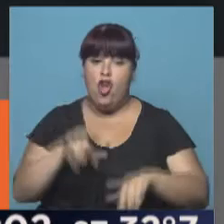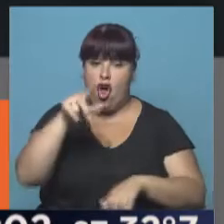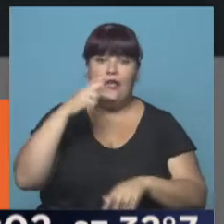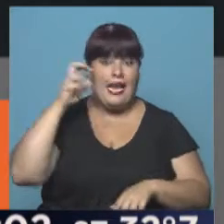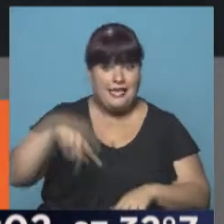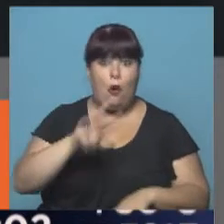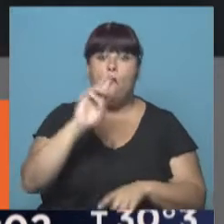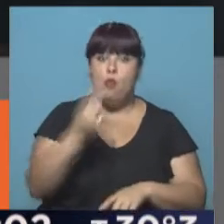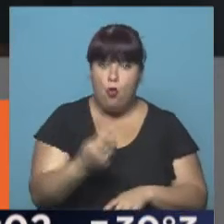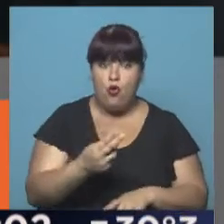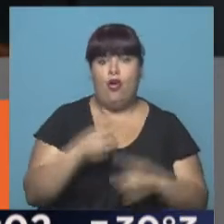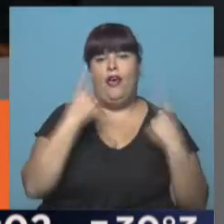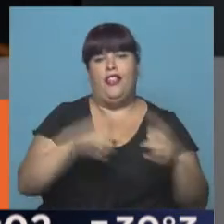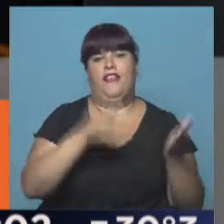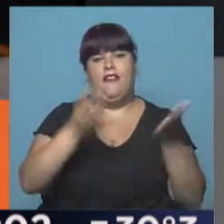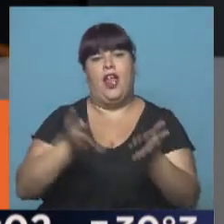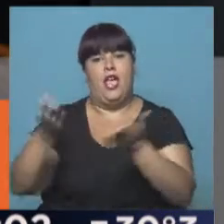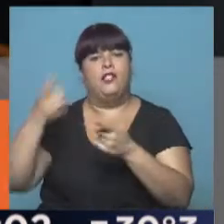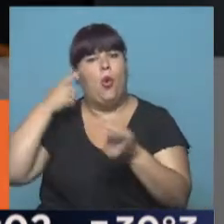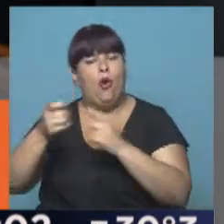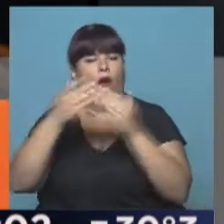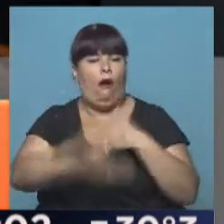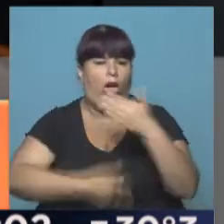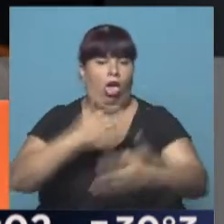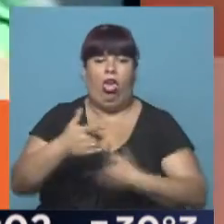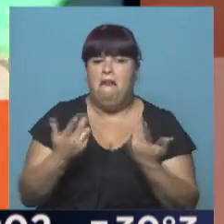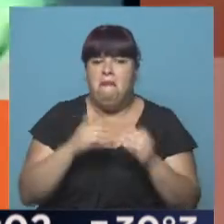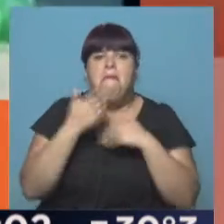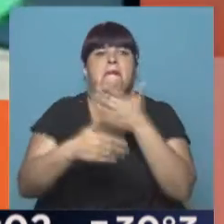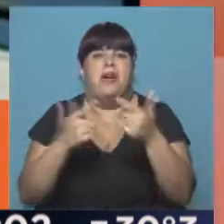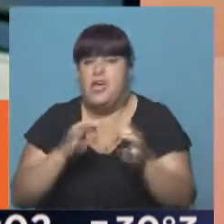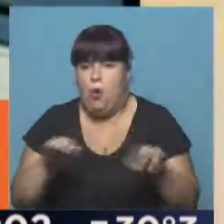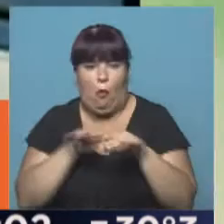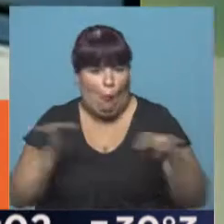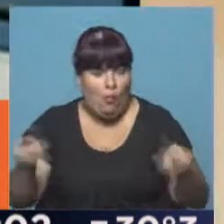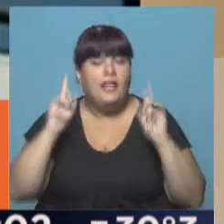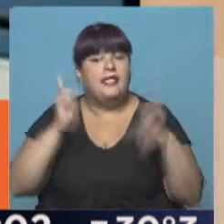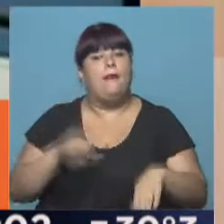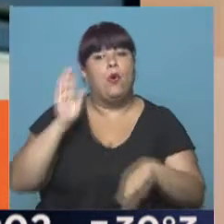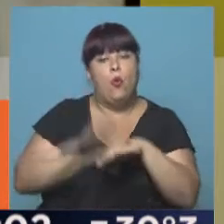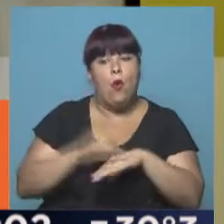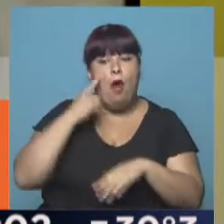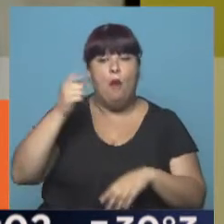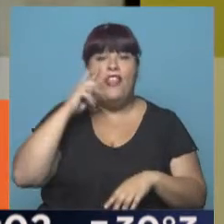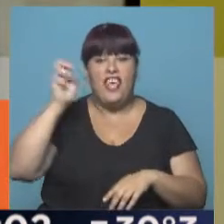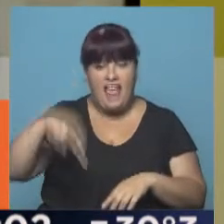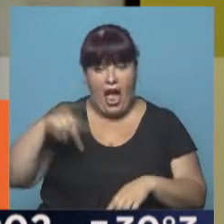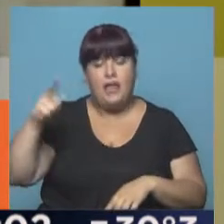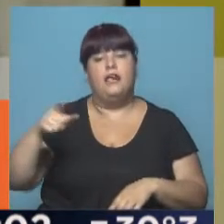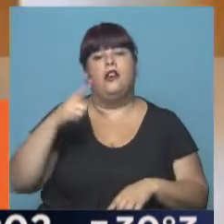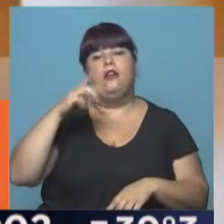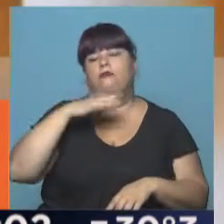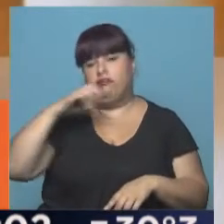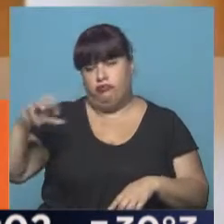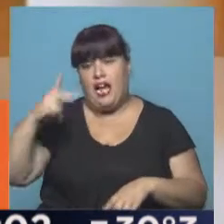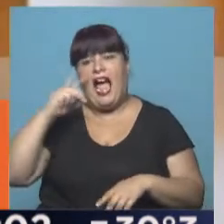tras su muerte pasó diferentes estadios judiciales sin avance alguno, también acusa al dirigente iraní Jorge Alejandro Yusuf